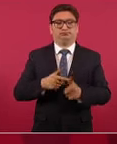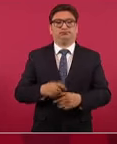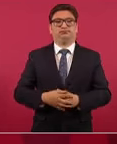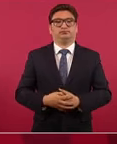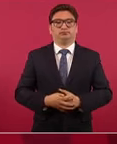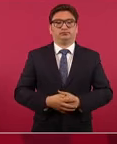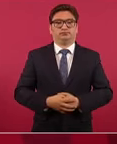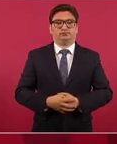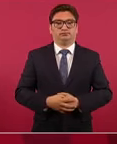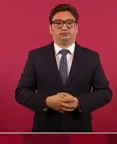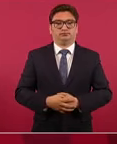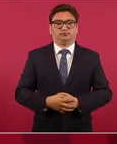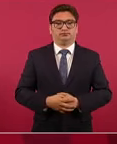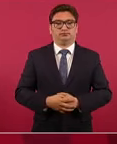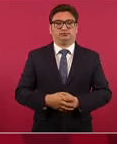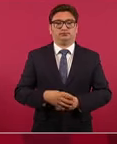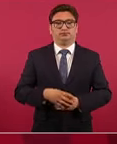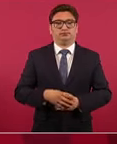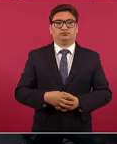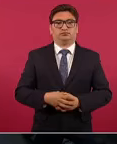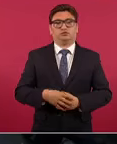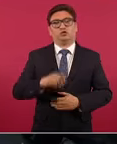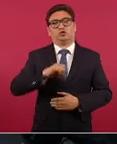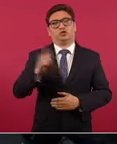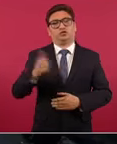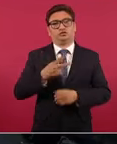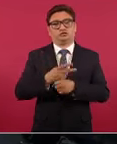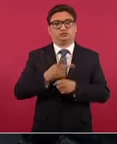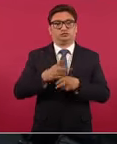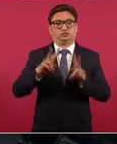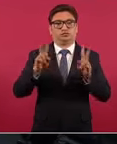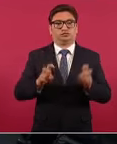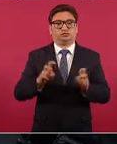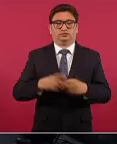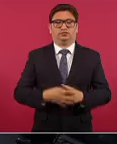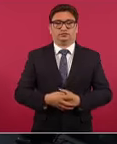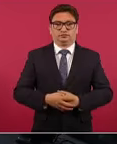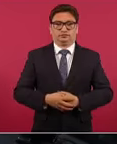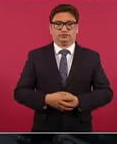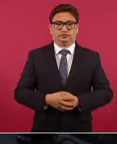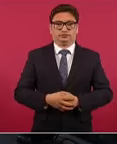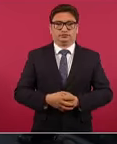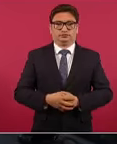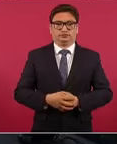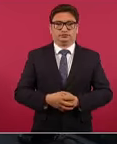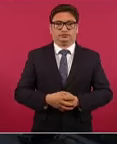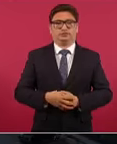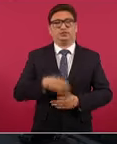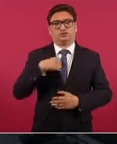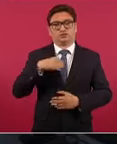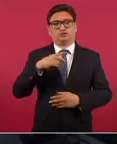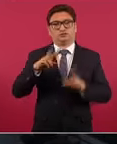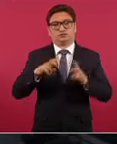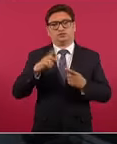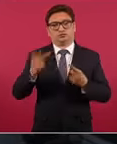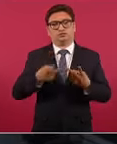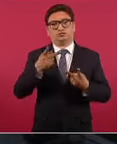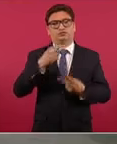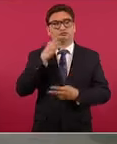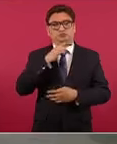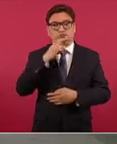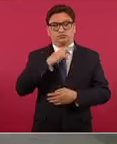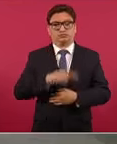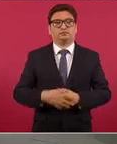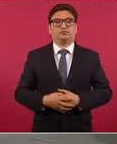y en seguir adelante en mi segundo tema de este tema hay una pregunta de seguimiento rapidísima